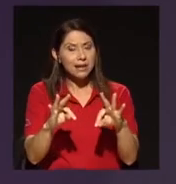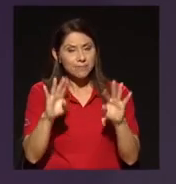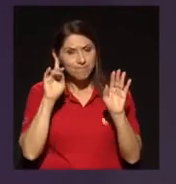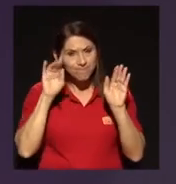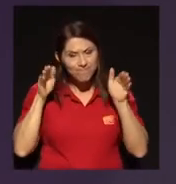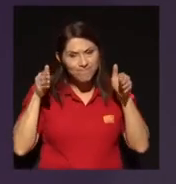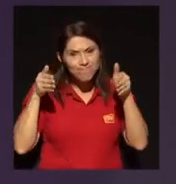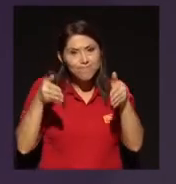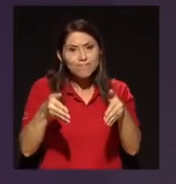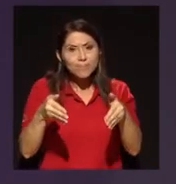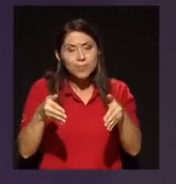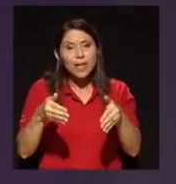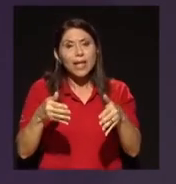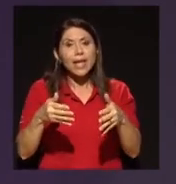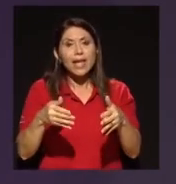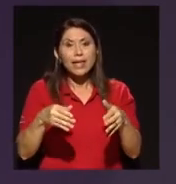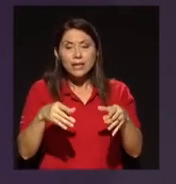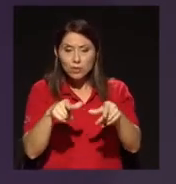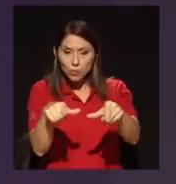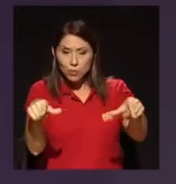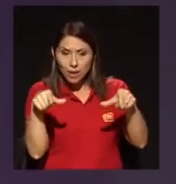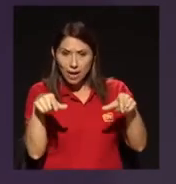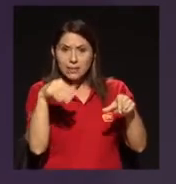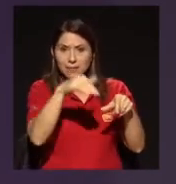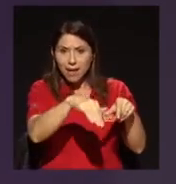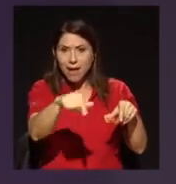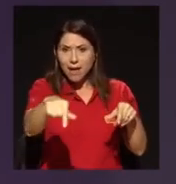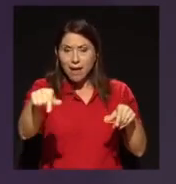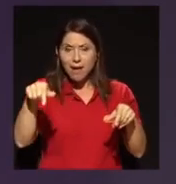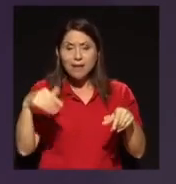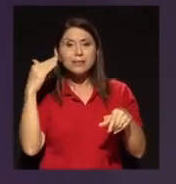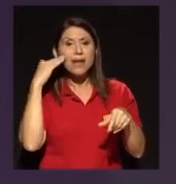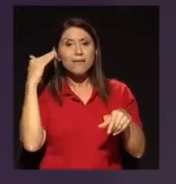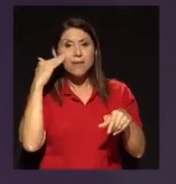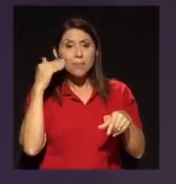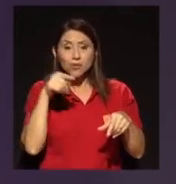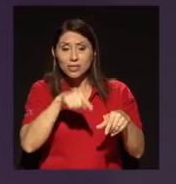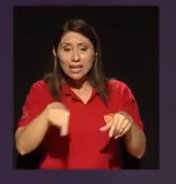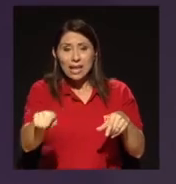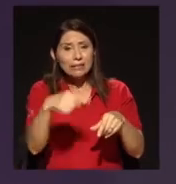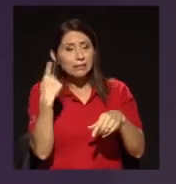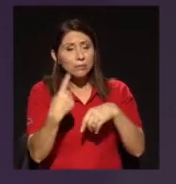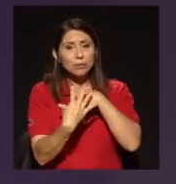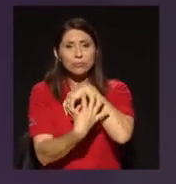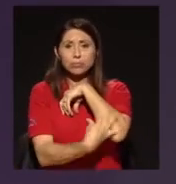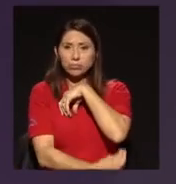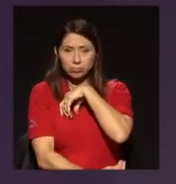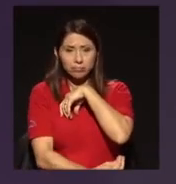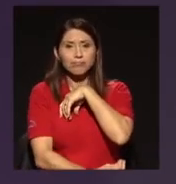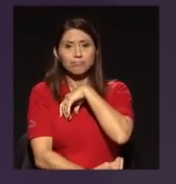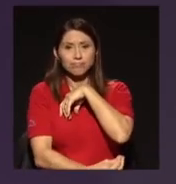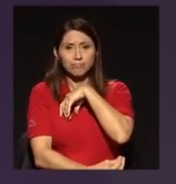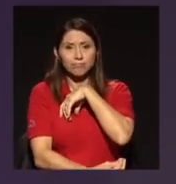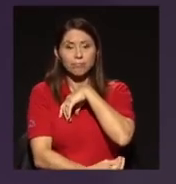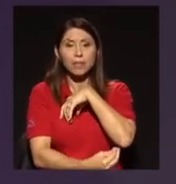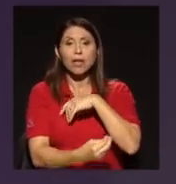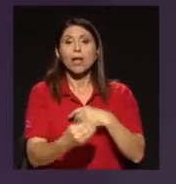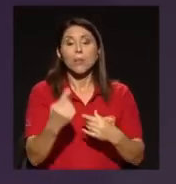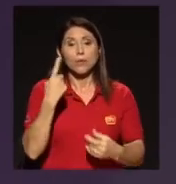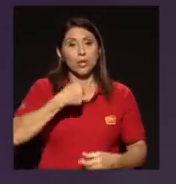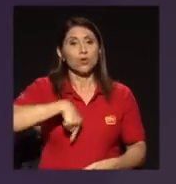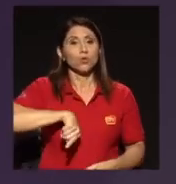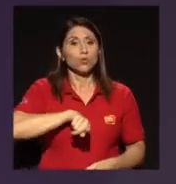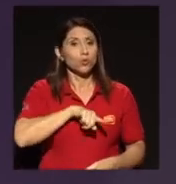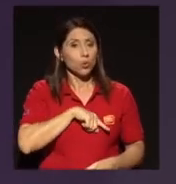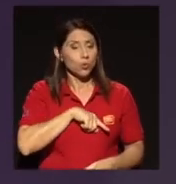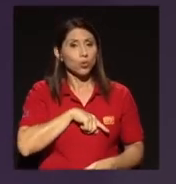en aquellas localidades que sabemos que son reductos de pobreza y pobreza extrema. Uh-huh. Como a nosotros no somos